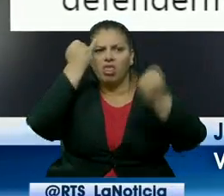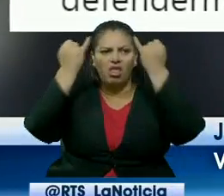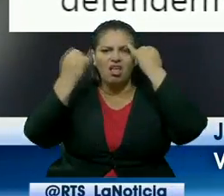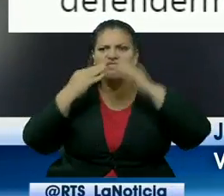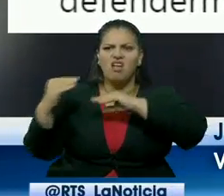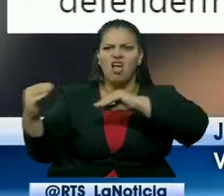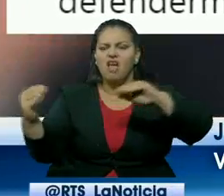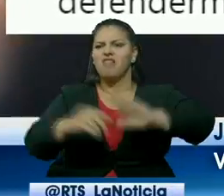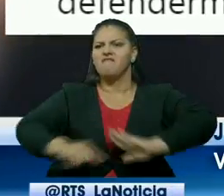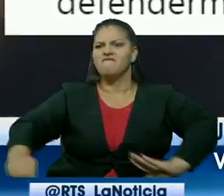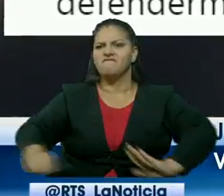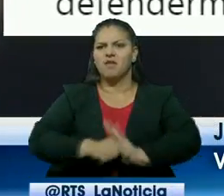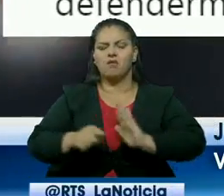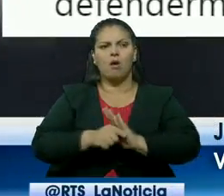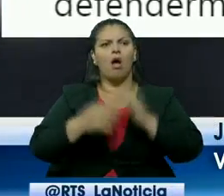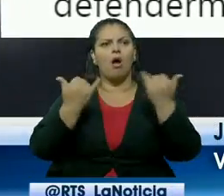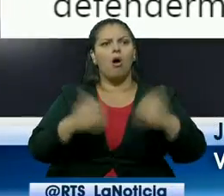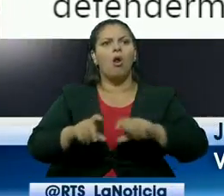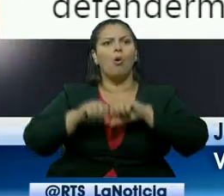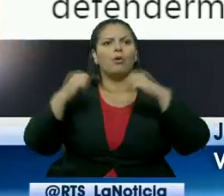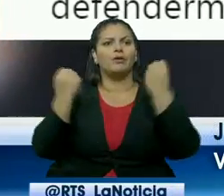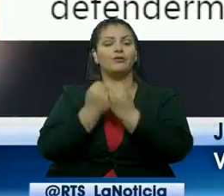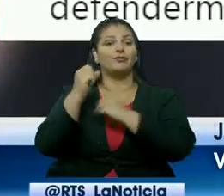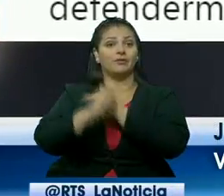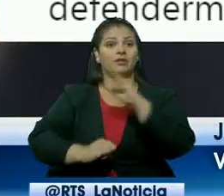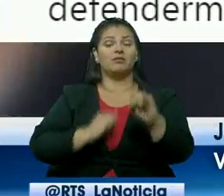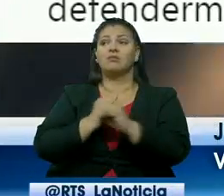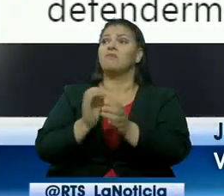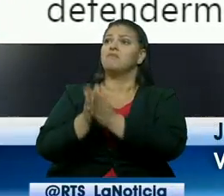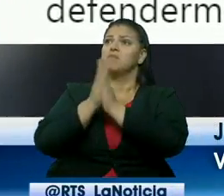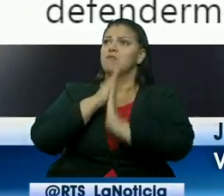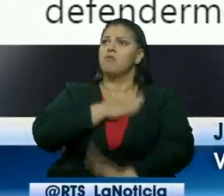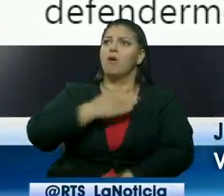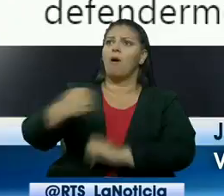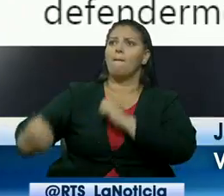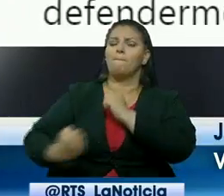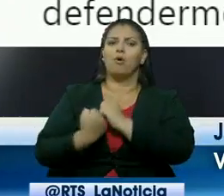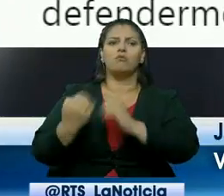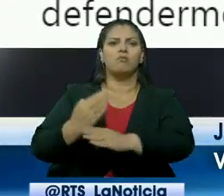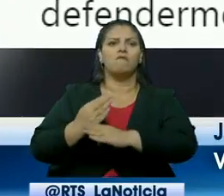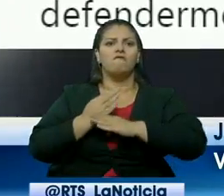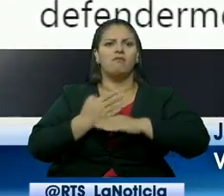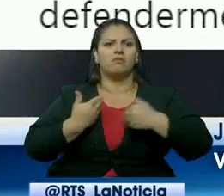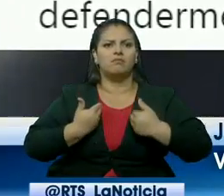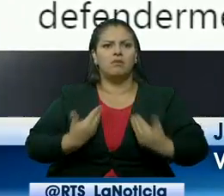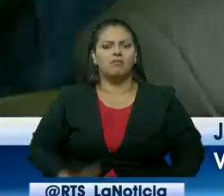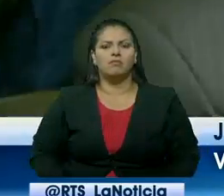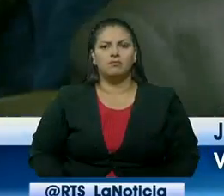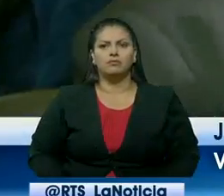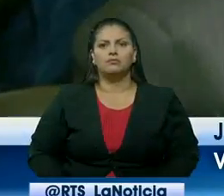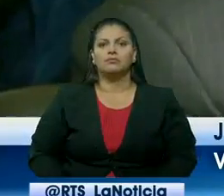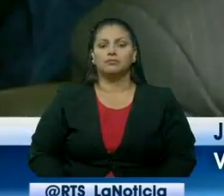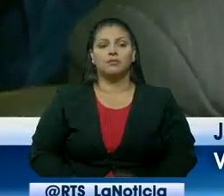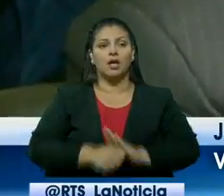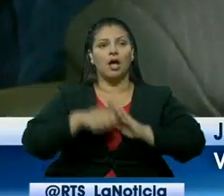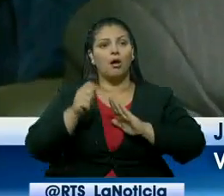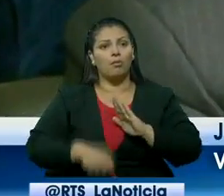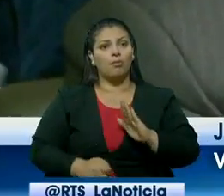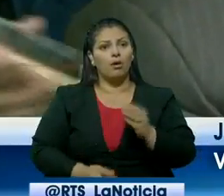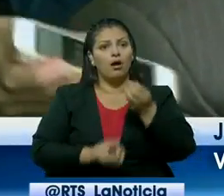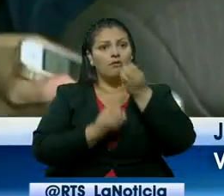nacionales e internacionales para defenderme. Y así lo ratificó su abogado defensor. Apelarán la decisión del juez. Vamos a